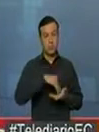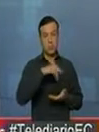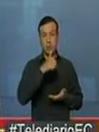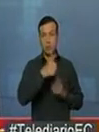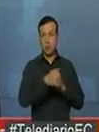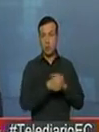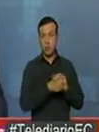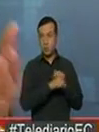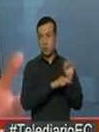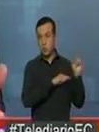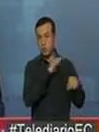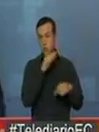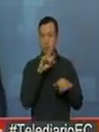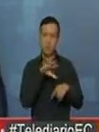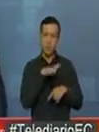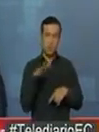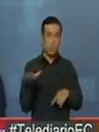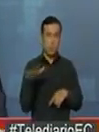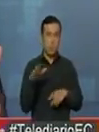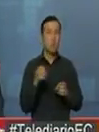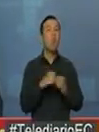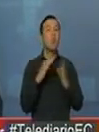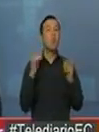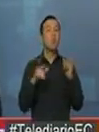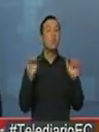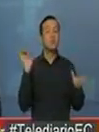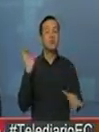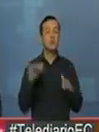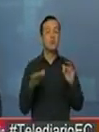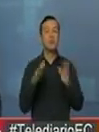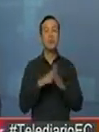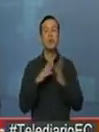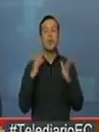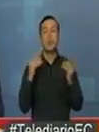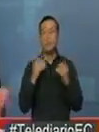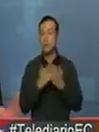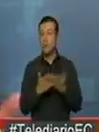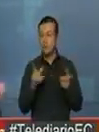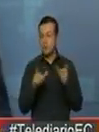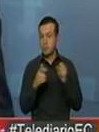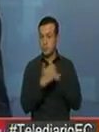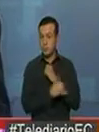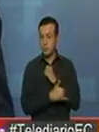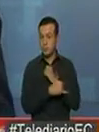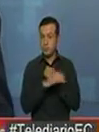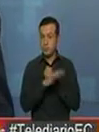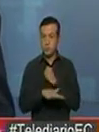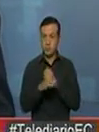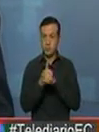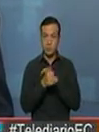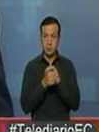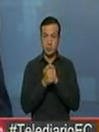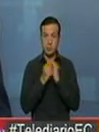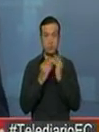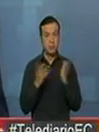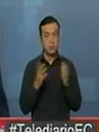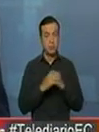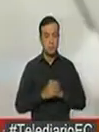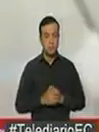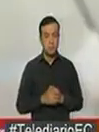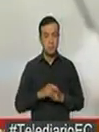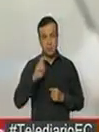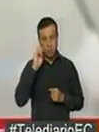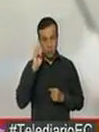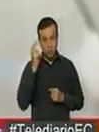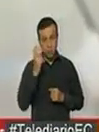Galápagos. ¿Qué porcentaje o en qué medida llegan estos ciudadanos de estos países a las Islas Galápagos? A ver, el